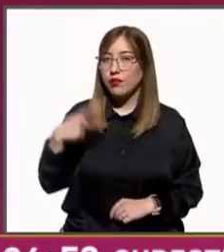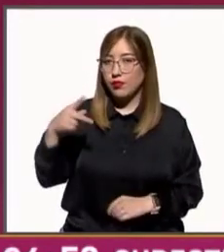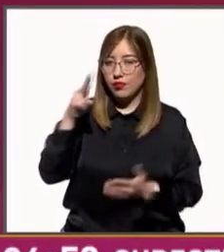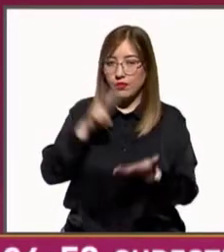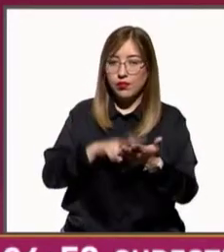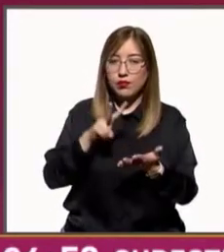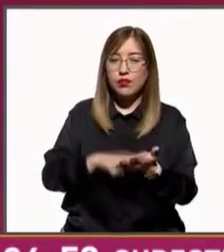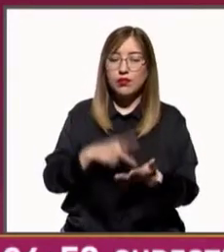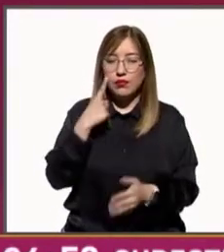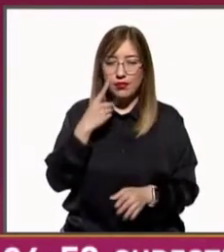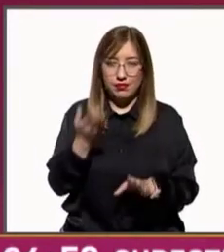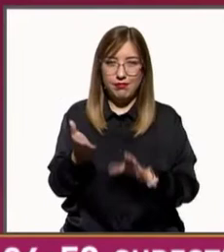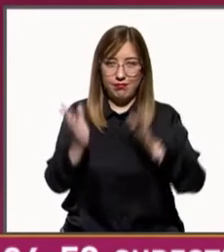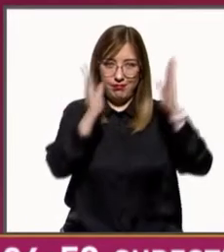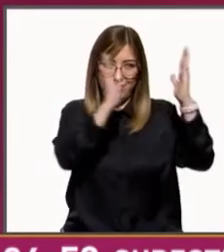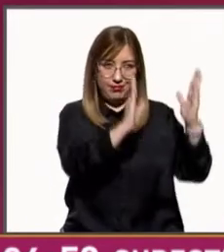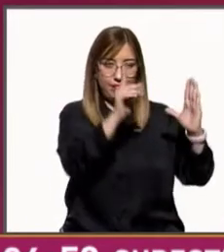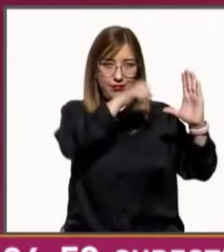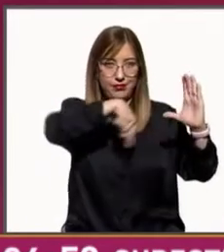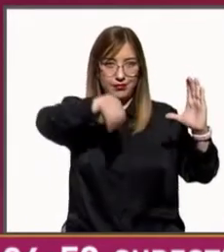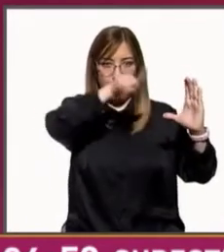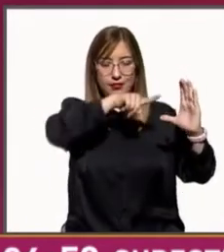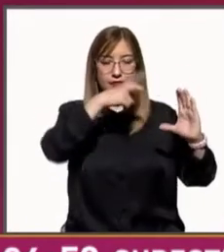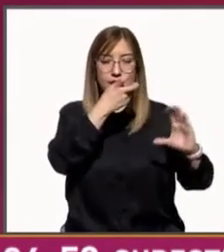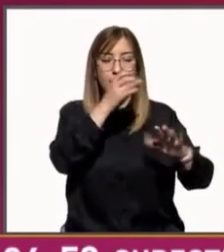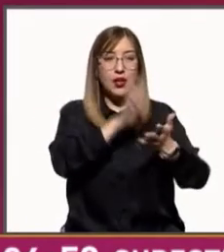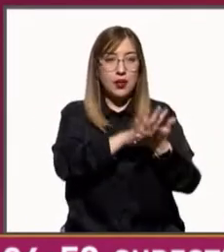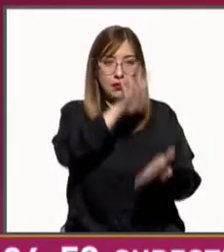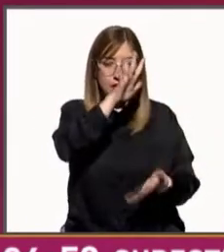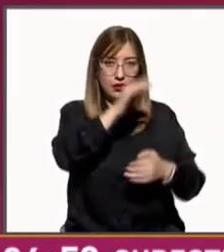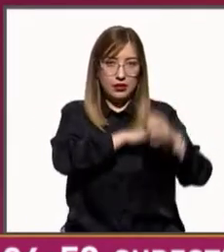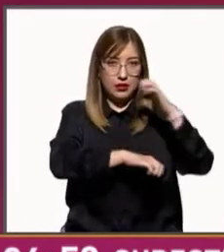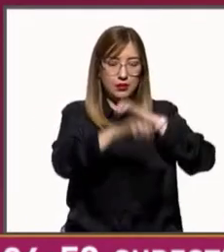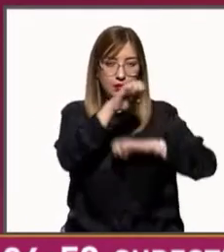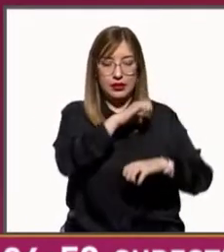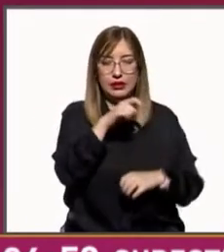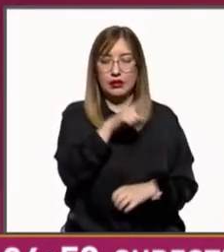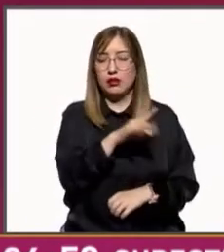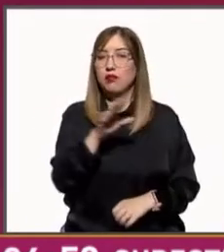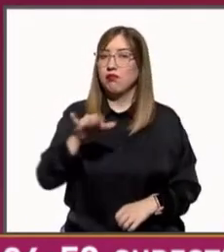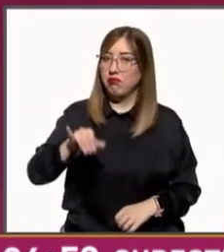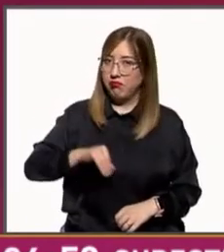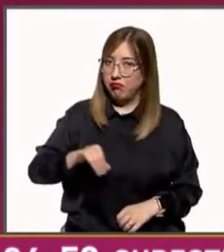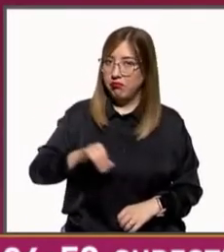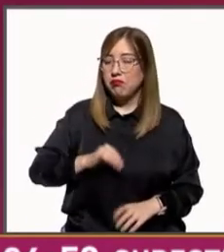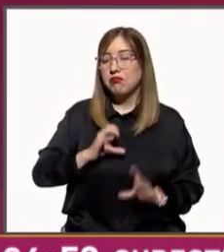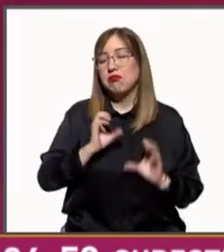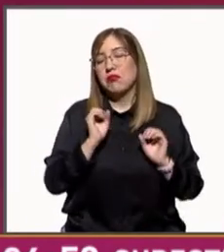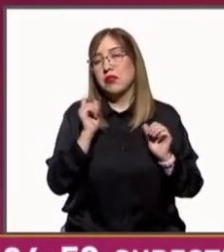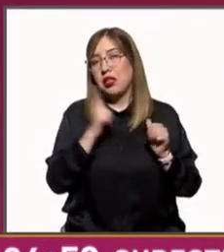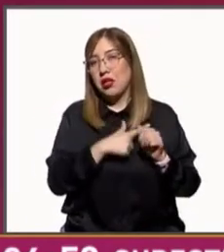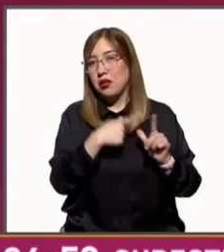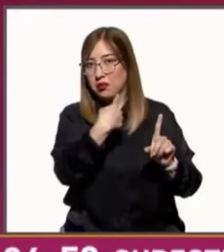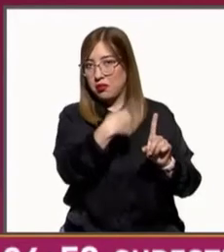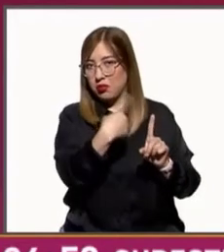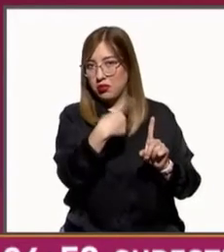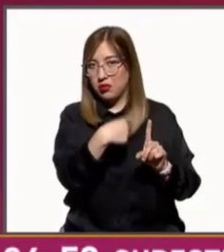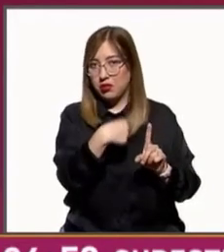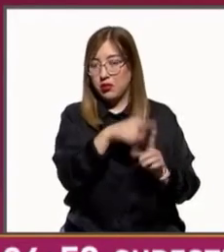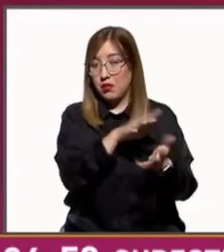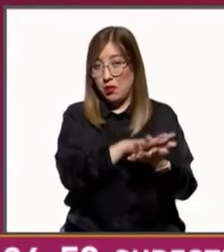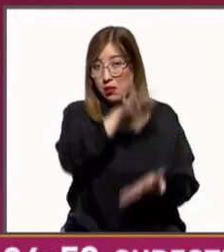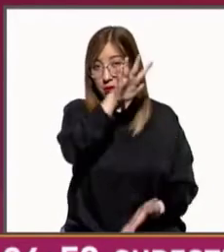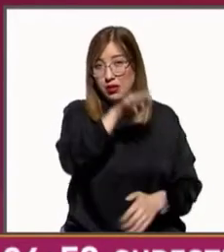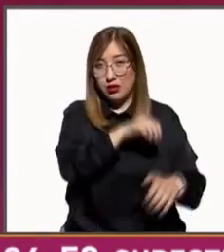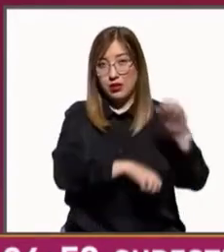el pie de la izquierda es que la mayor parte de las empresas, y esto me pareció un dato muy positivo, Lupita, tienen,